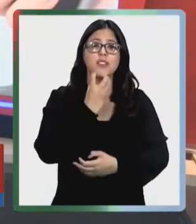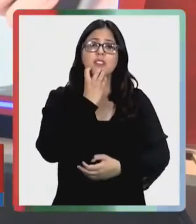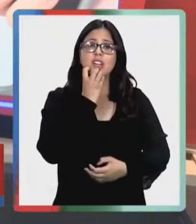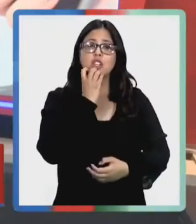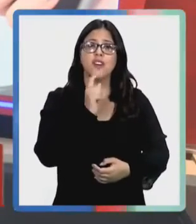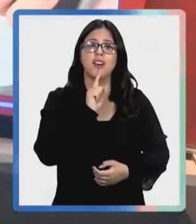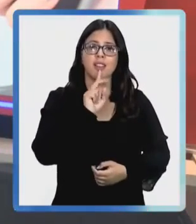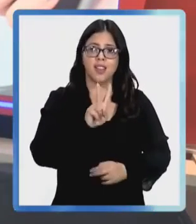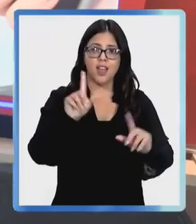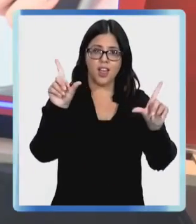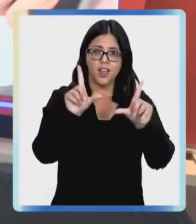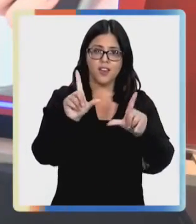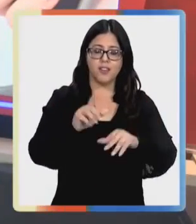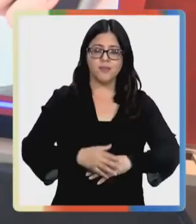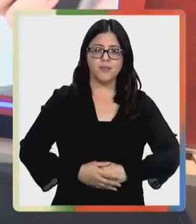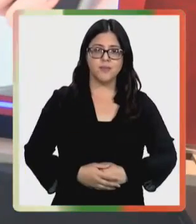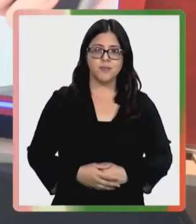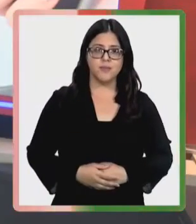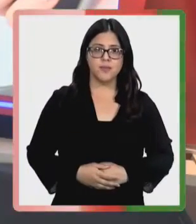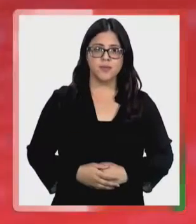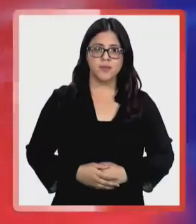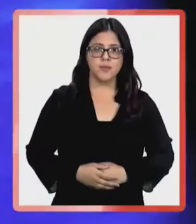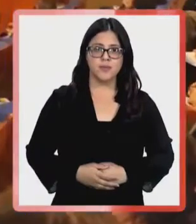nos cuenta Antofagasta Televisión.